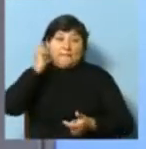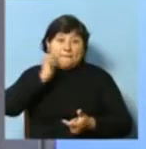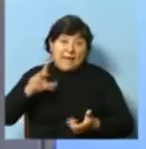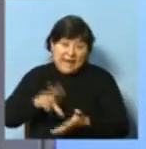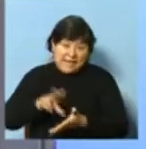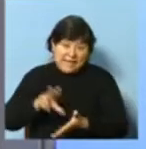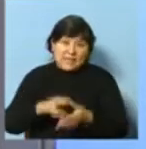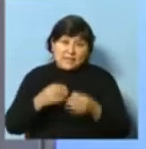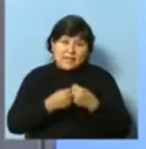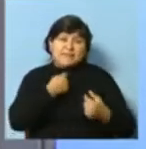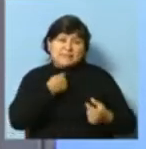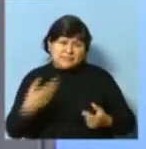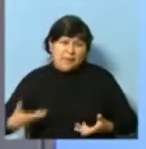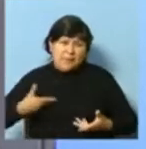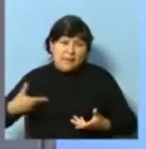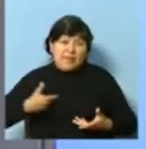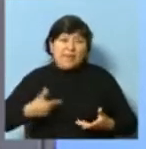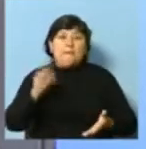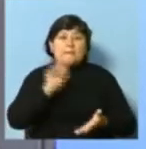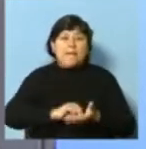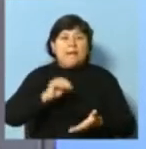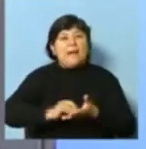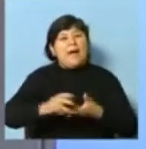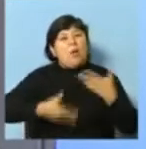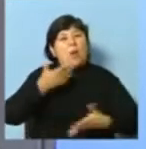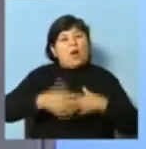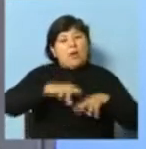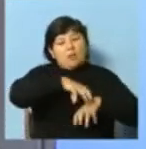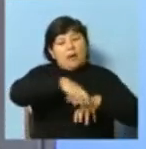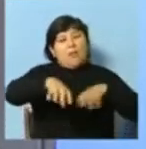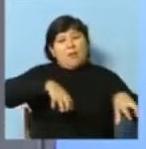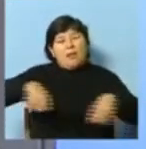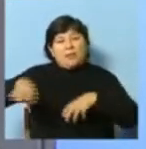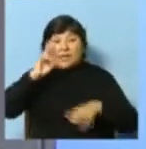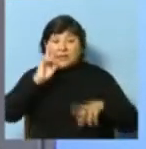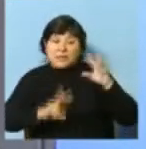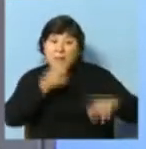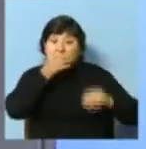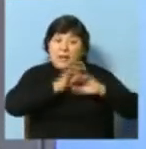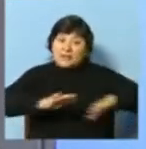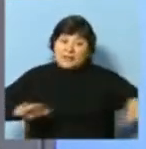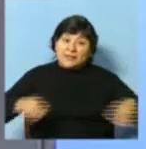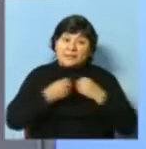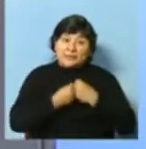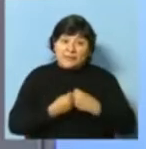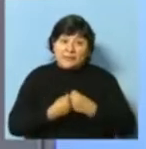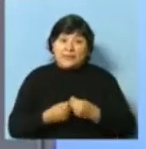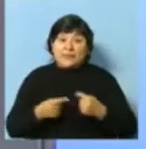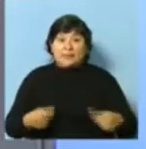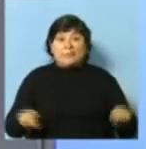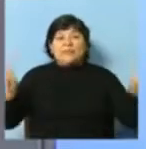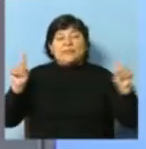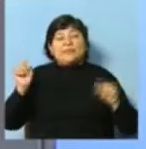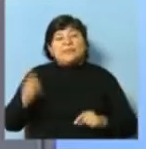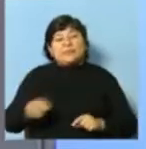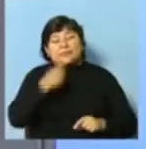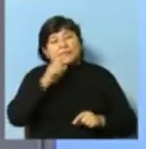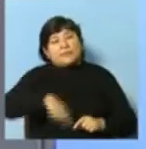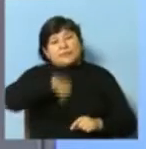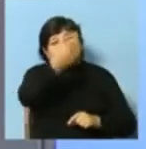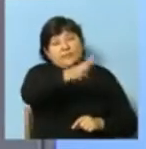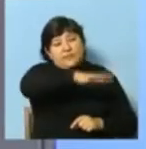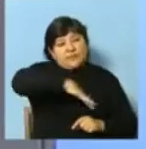cante de chicos que uno ve y justamente en estos sectores se dan cuestiones muy diferentes a las que uno ve